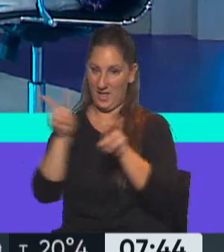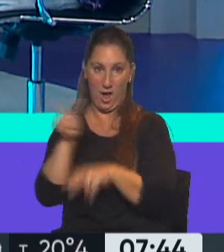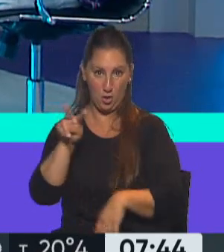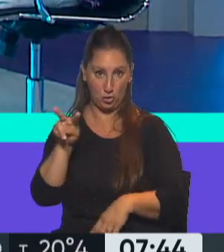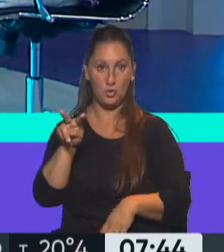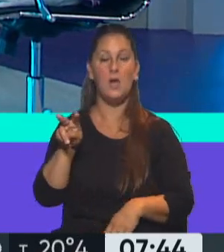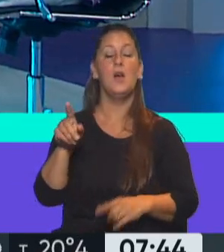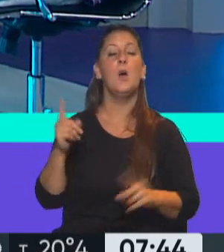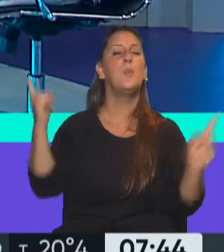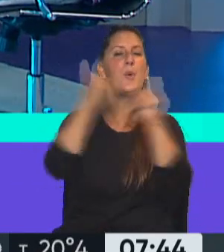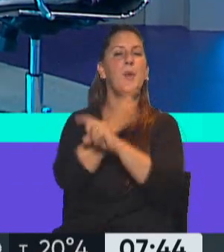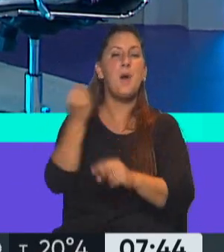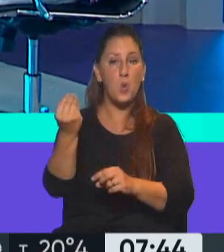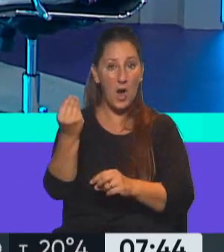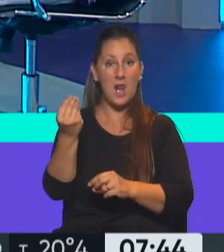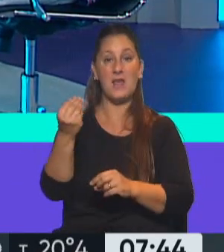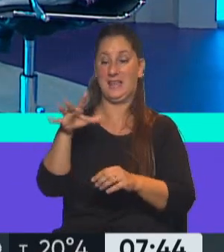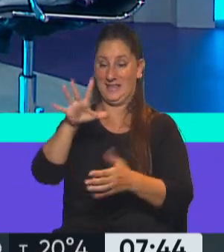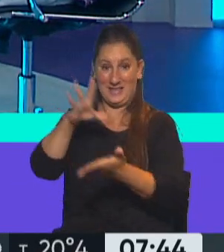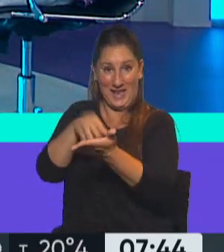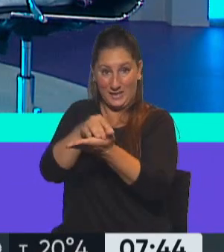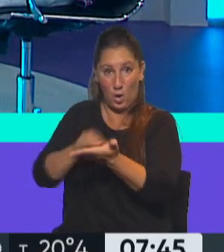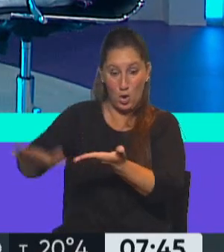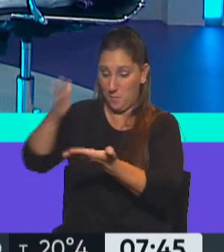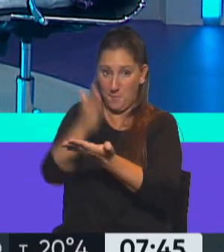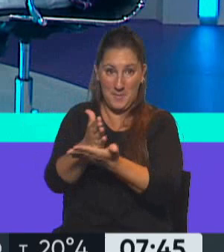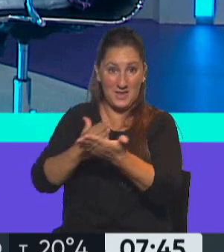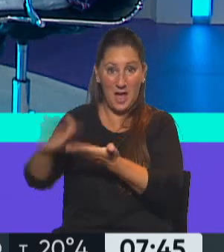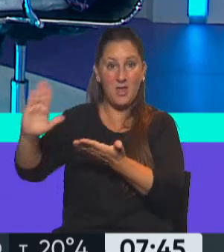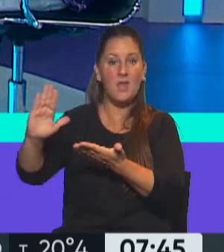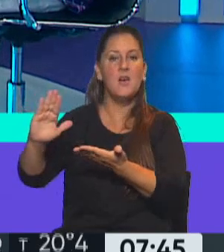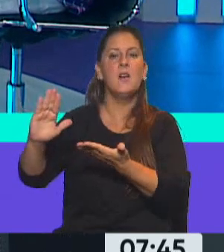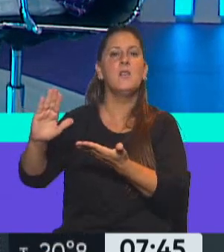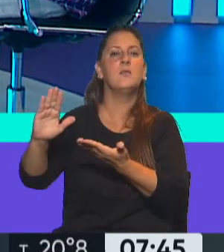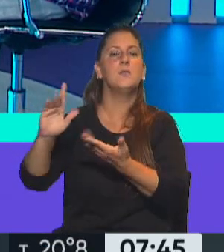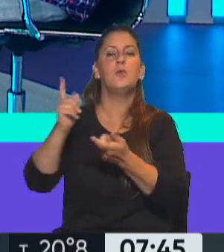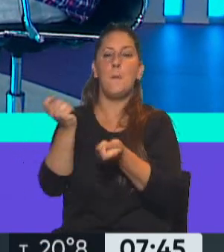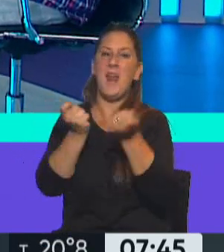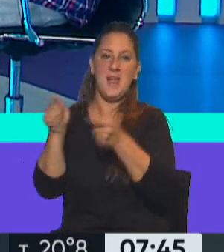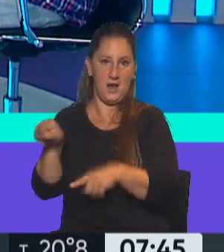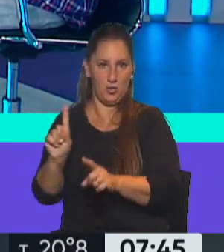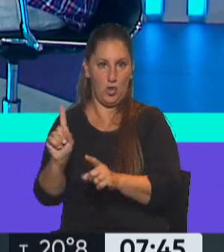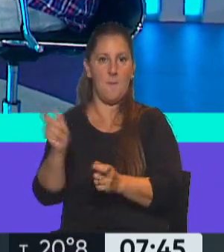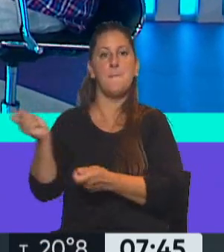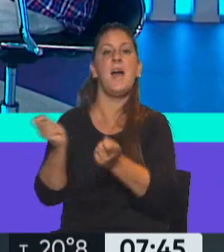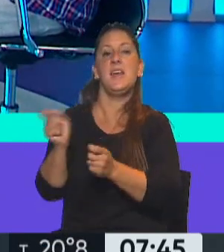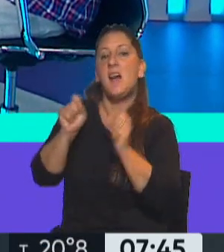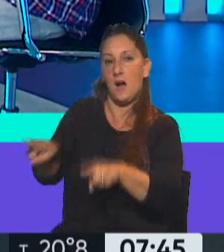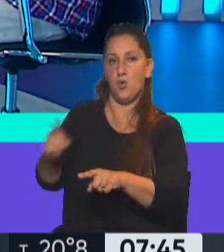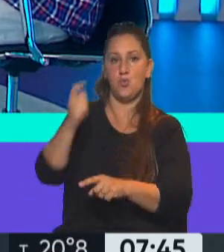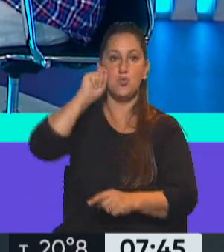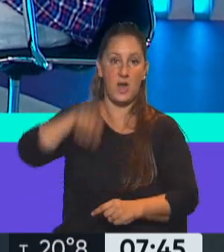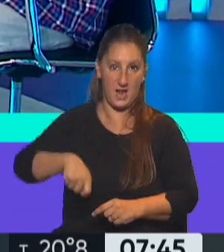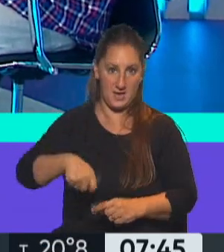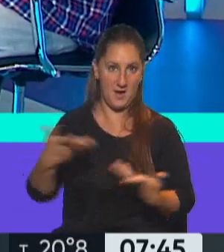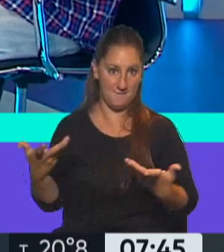El problema es que más de la mitad de este territorio no está bajo control de estas repúblicas, sino que está bajo control del gobierno ucraniano. Claro.